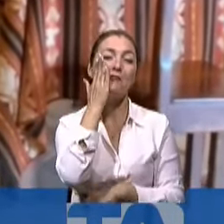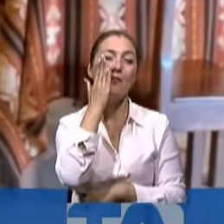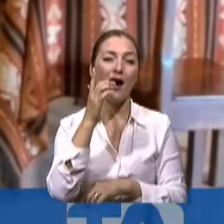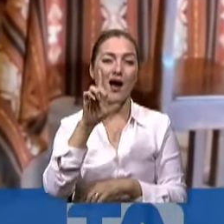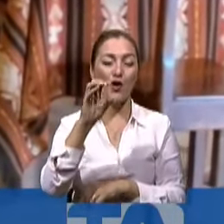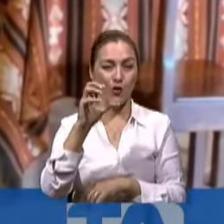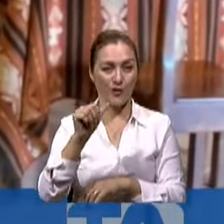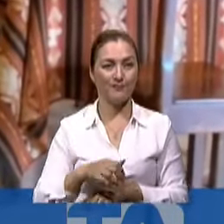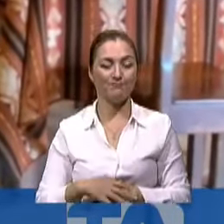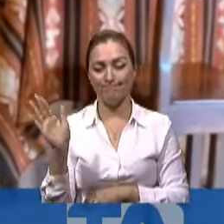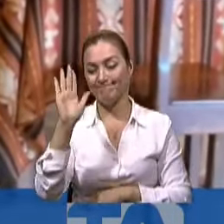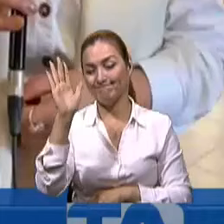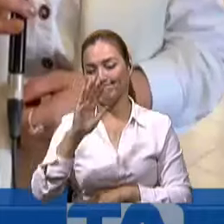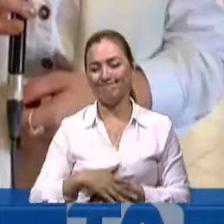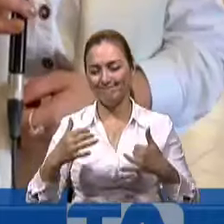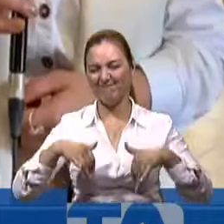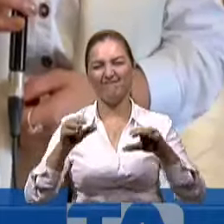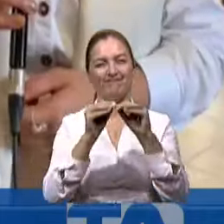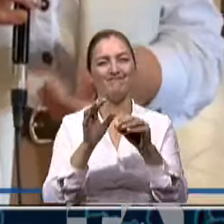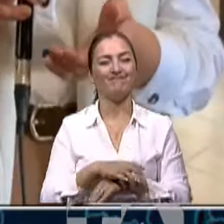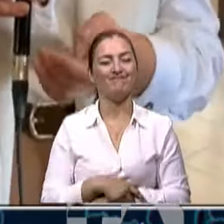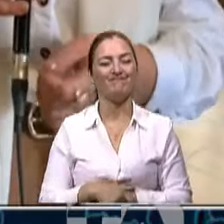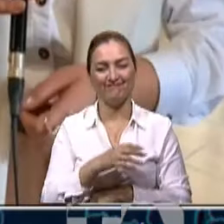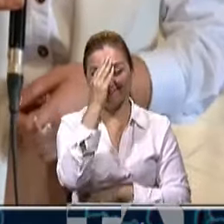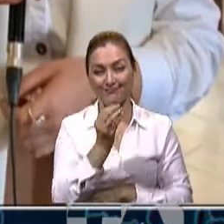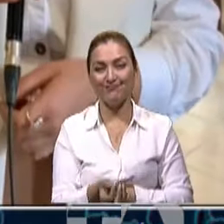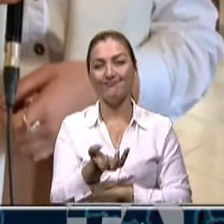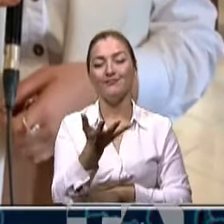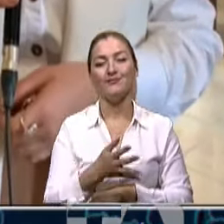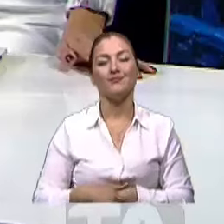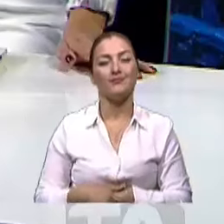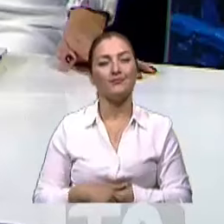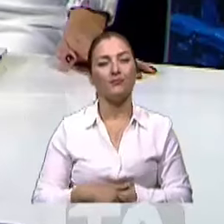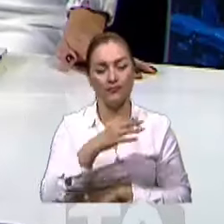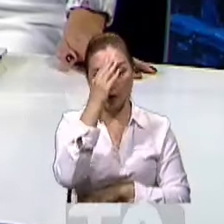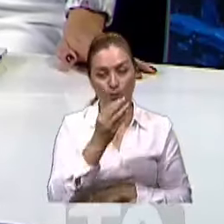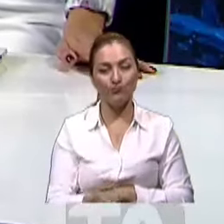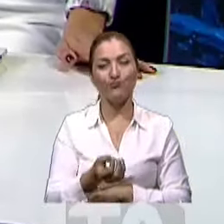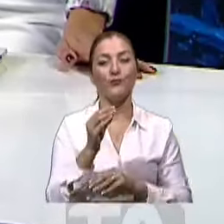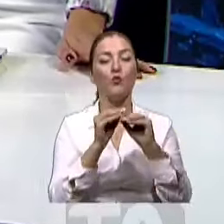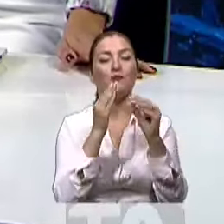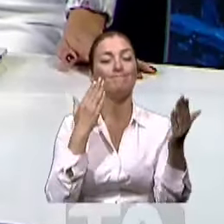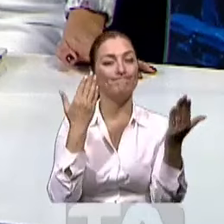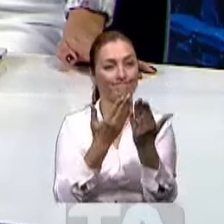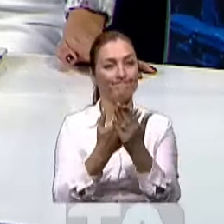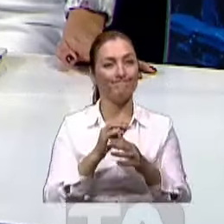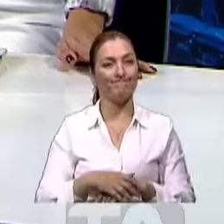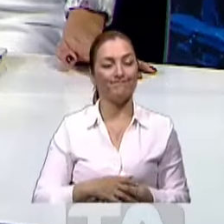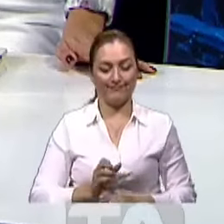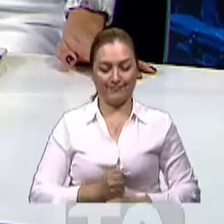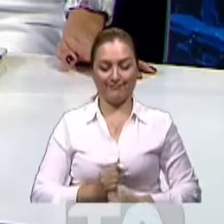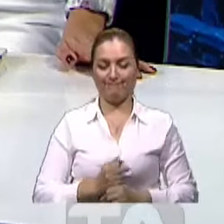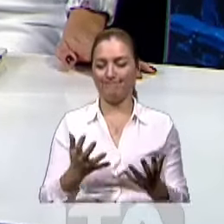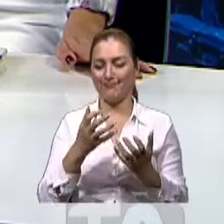Mama Lola Restaurant. Nos despedimos y ustedes continúan en estudios. Buenos días. Buenos días, María del Rocío, muchísimas gracias. Y qué